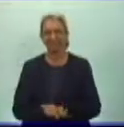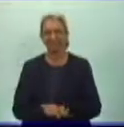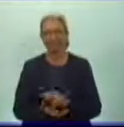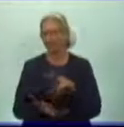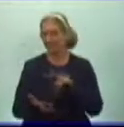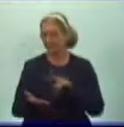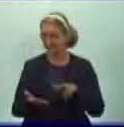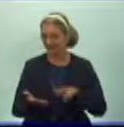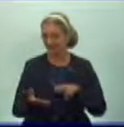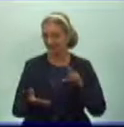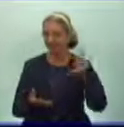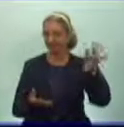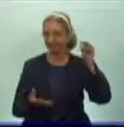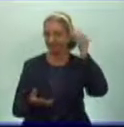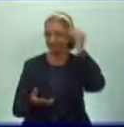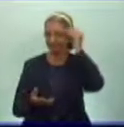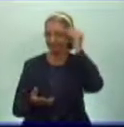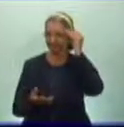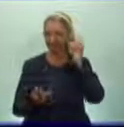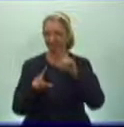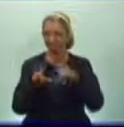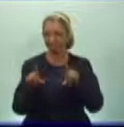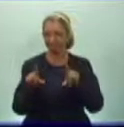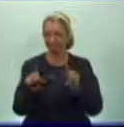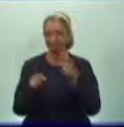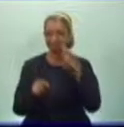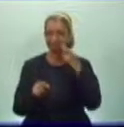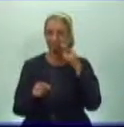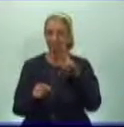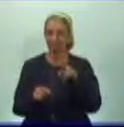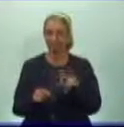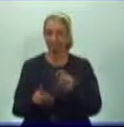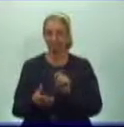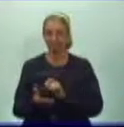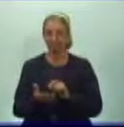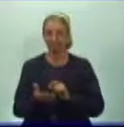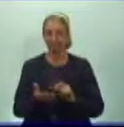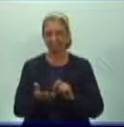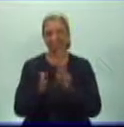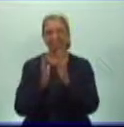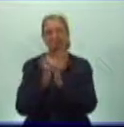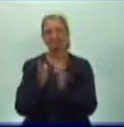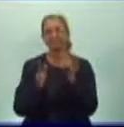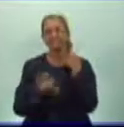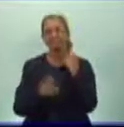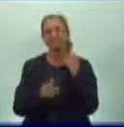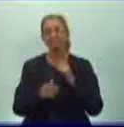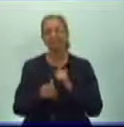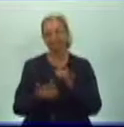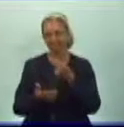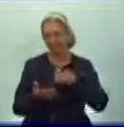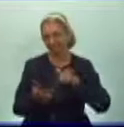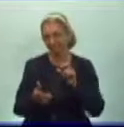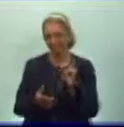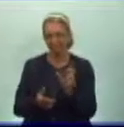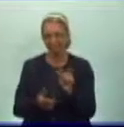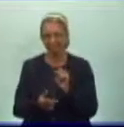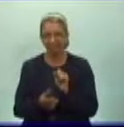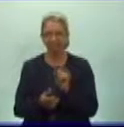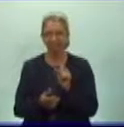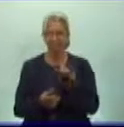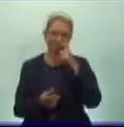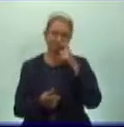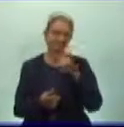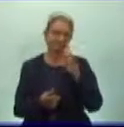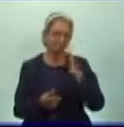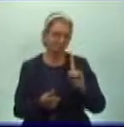Van a leer y comprender textos, a reconocer la escritura de los meses del año, a escribir palabras terminadas